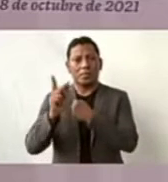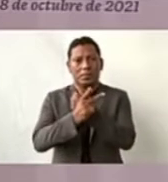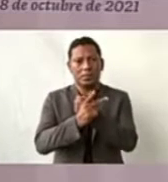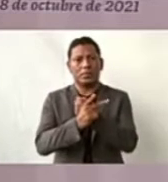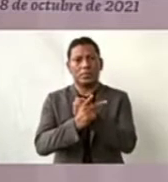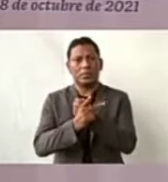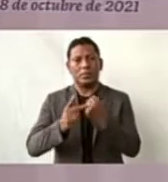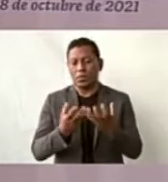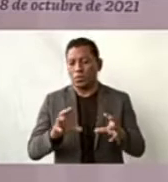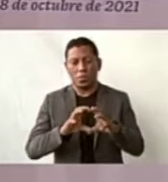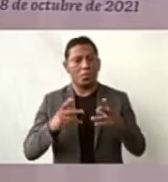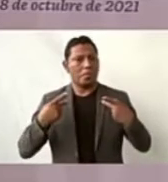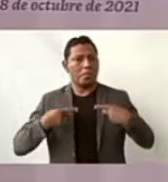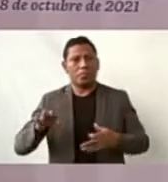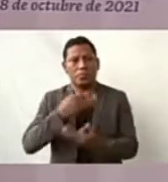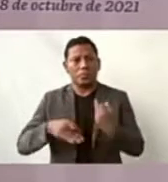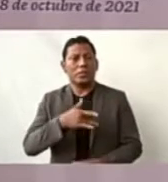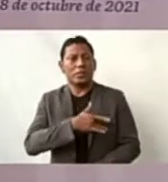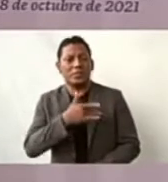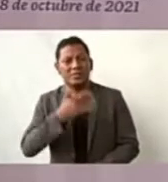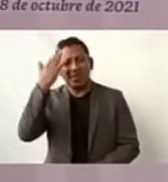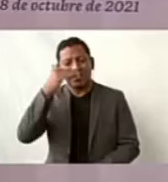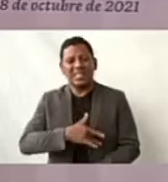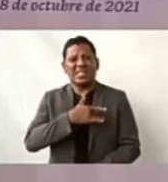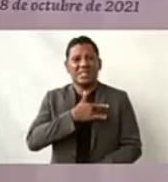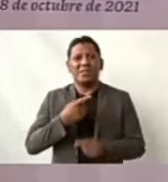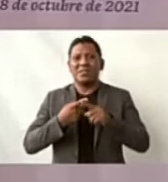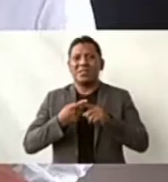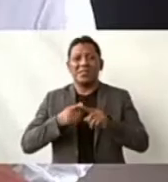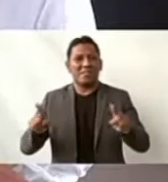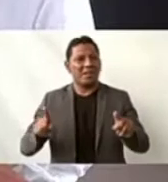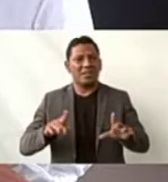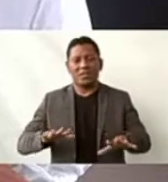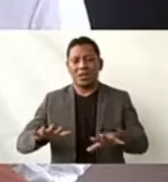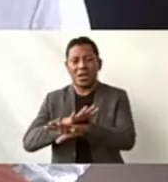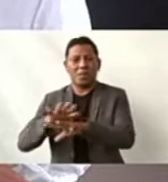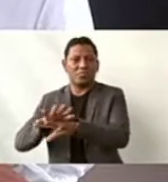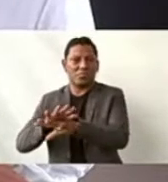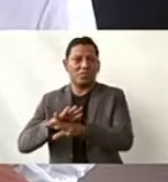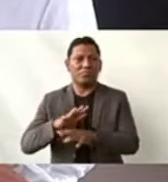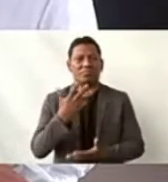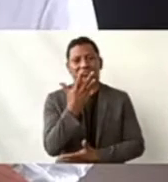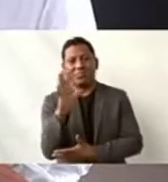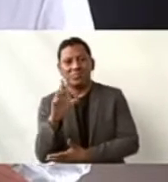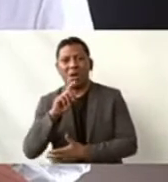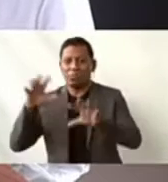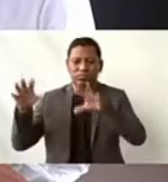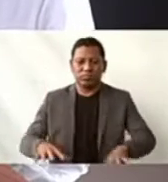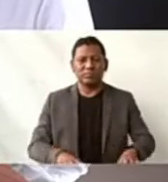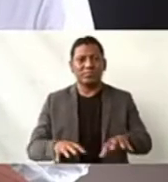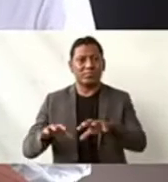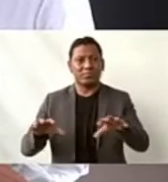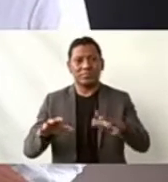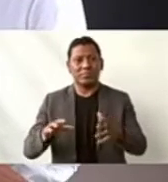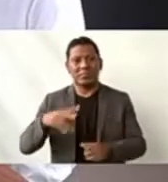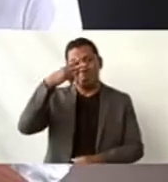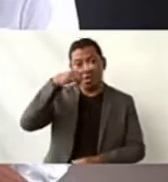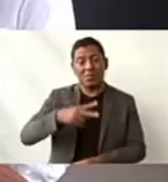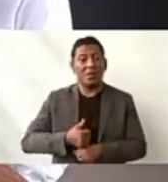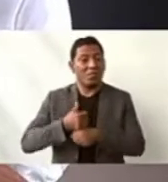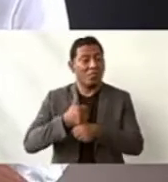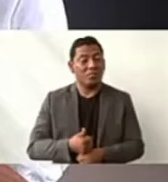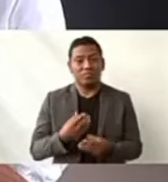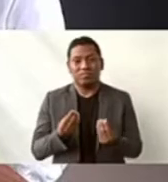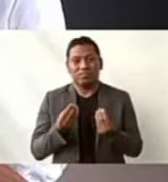gente en todo el mundo han sentido las consecuencias de estos cambios climáticos por las inundaciones méxico ha sufrido de